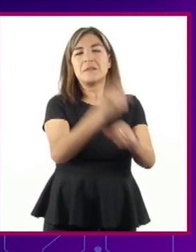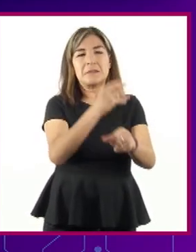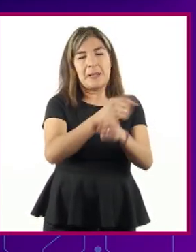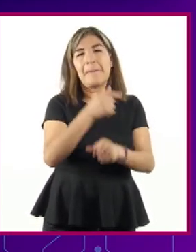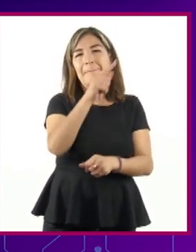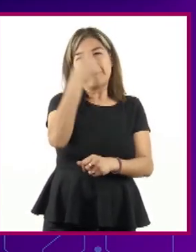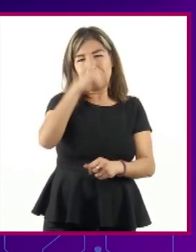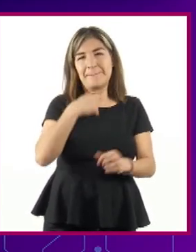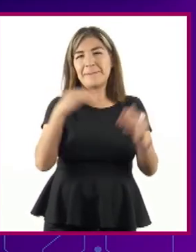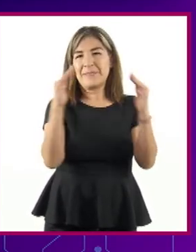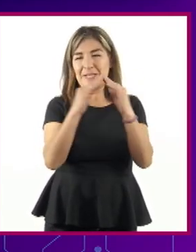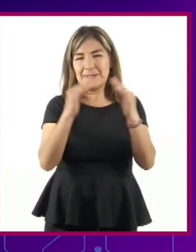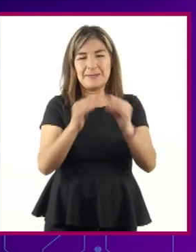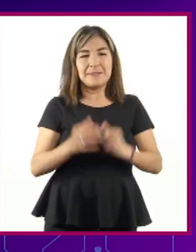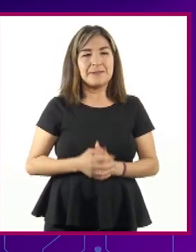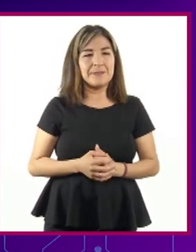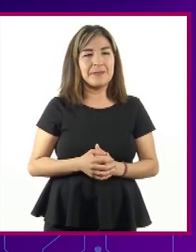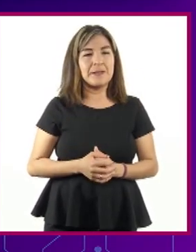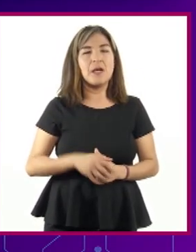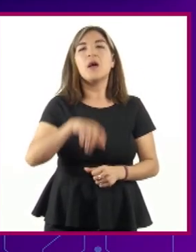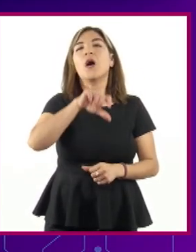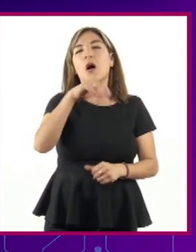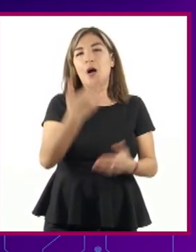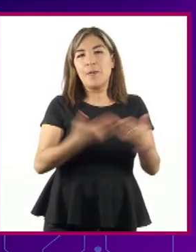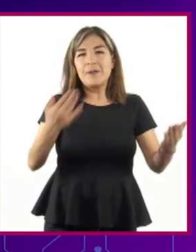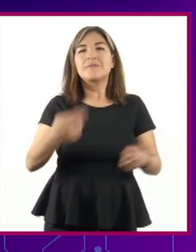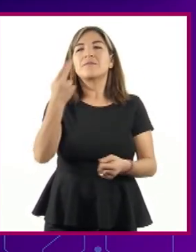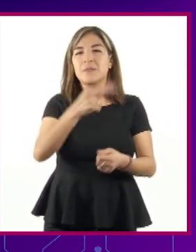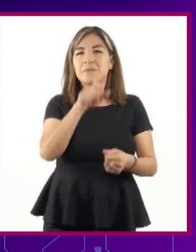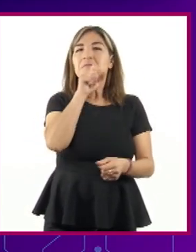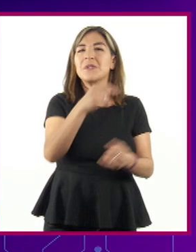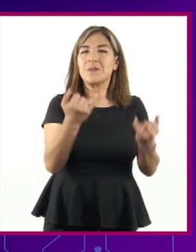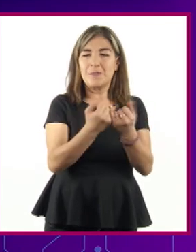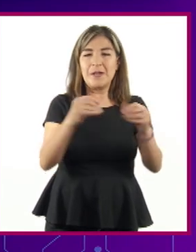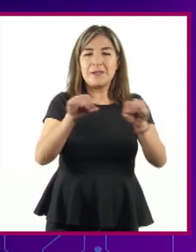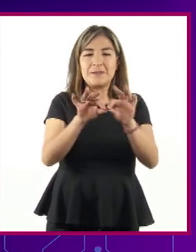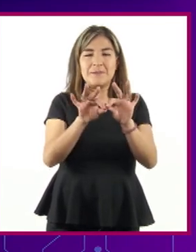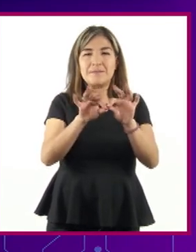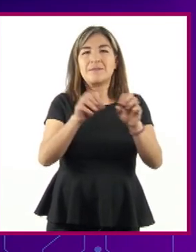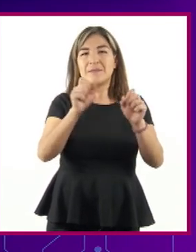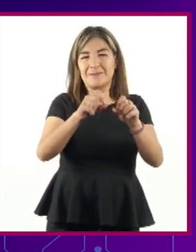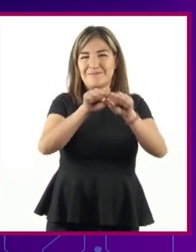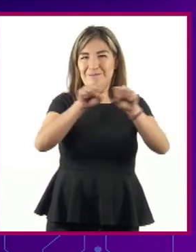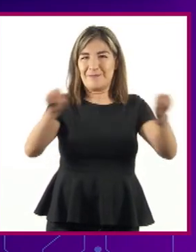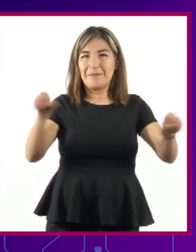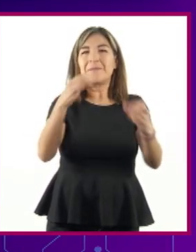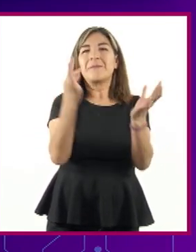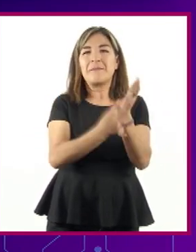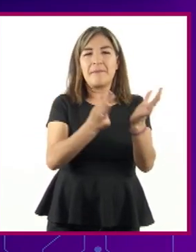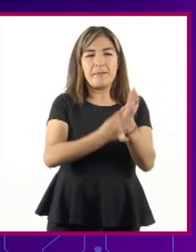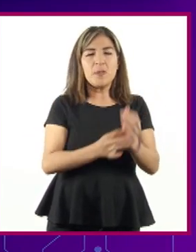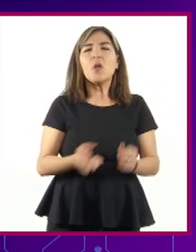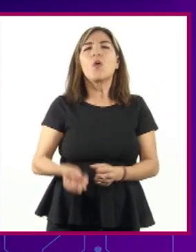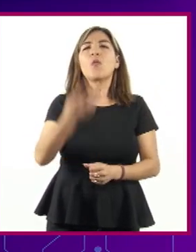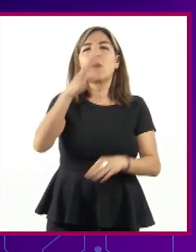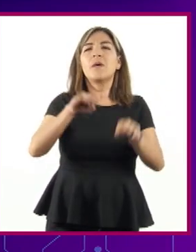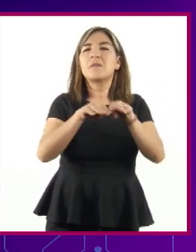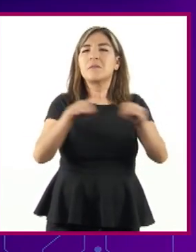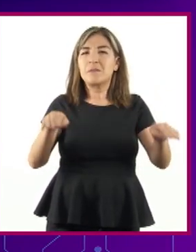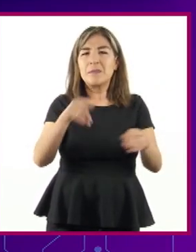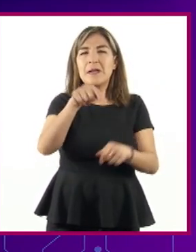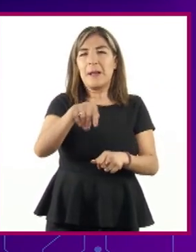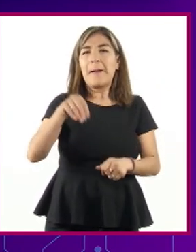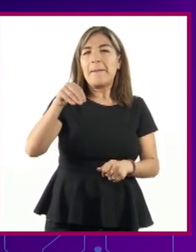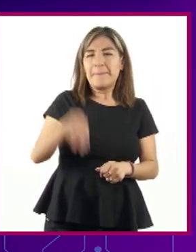hogar. Ahora necesito comprar otra varilla de la misma medida de la parte que utilicé. ¿Cuántos metros de